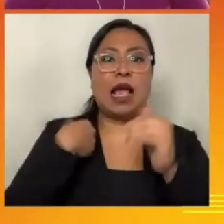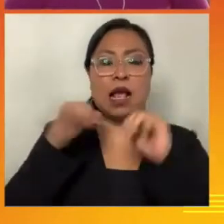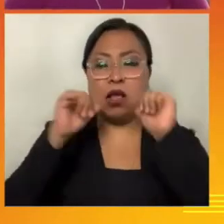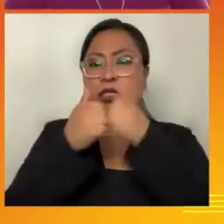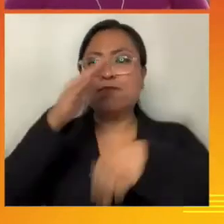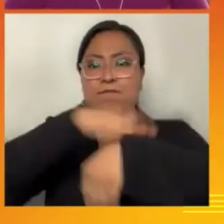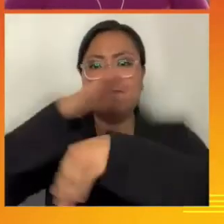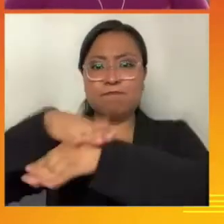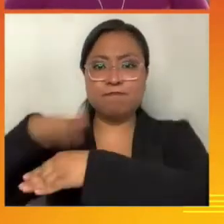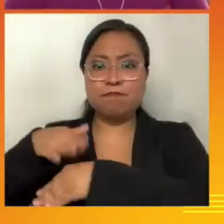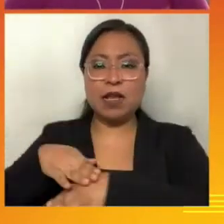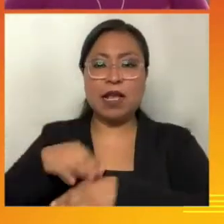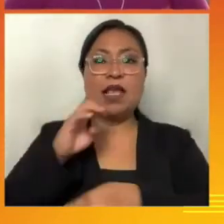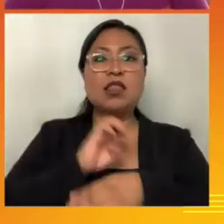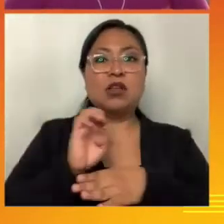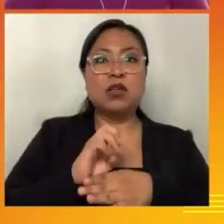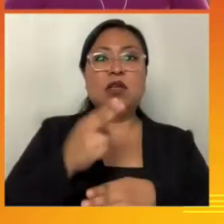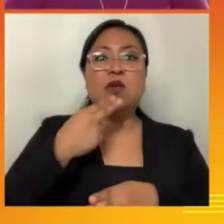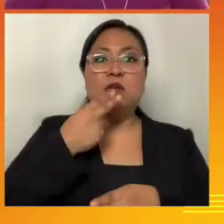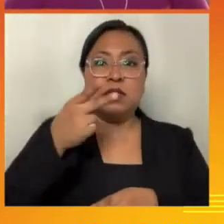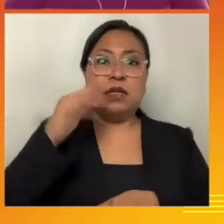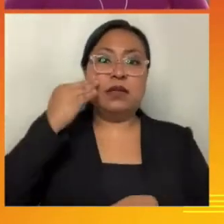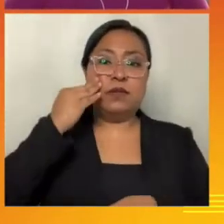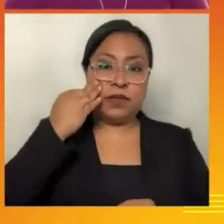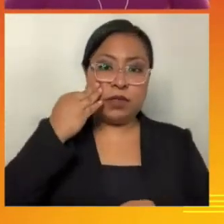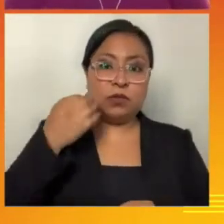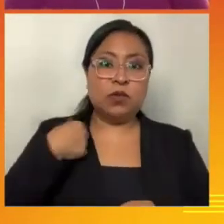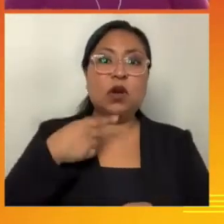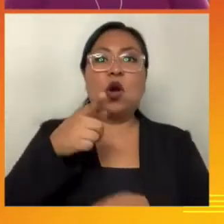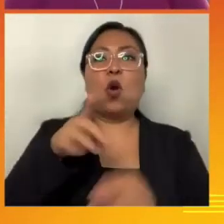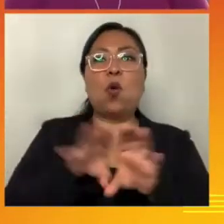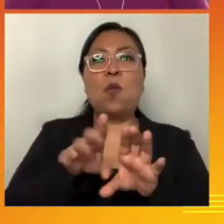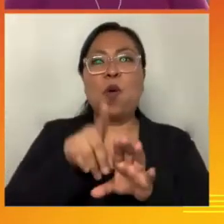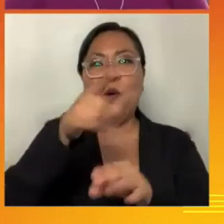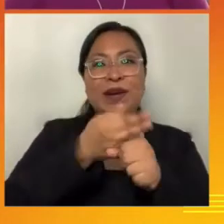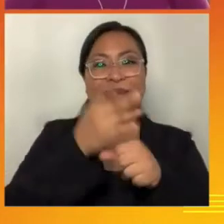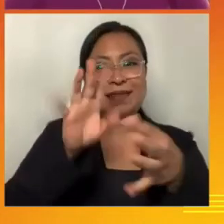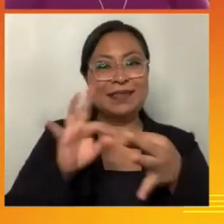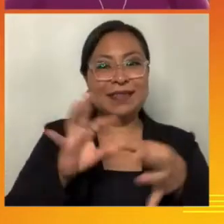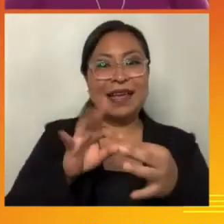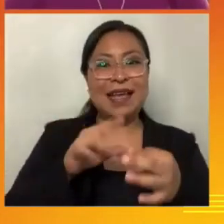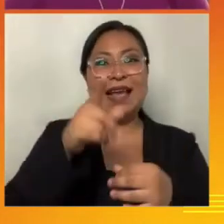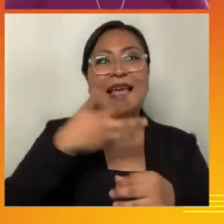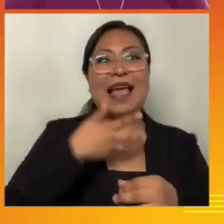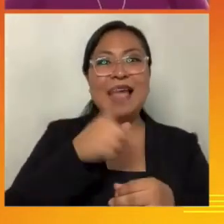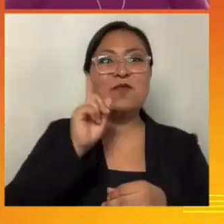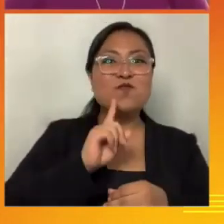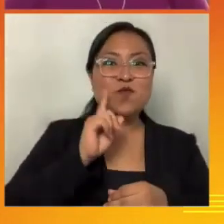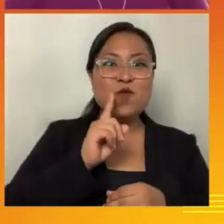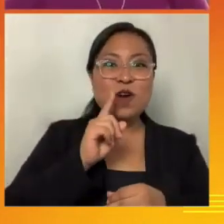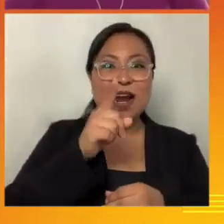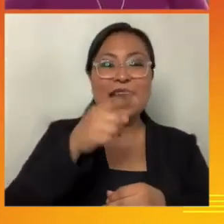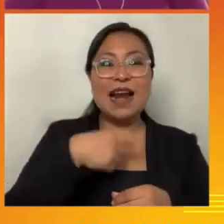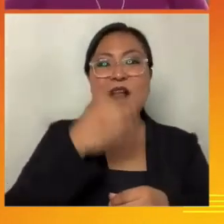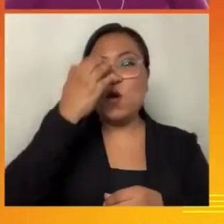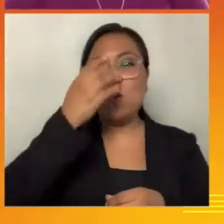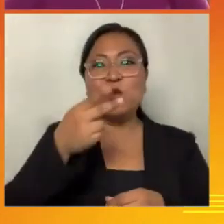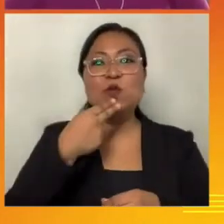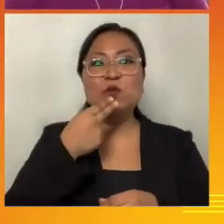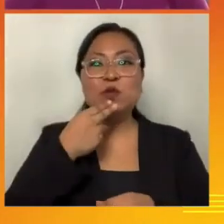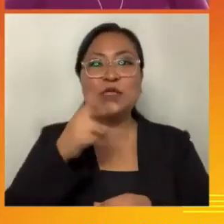digital entre estos públicos que hemos identificado que son quienes más interés tienen, pues es importante que tengan un